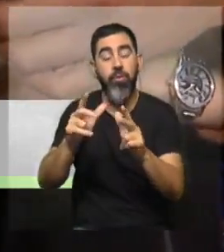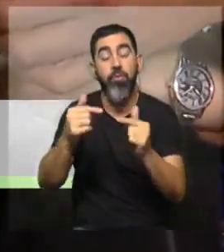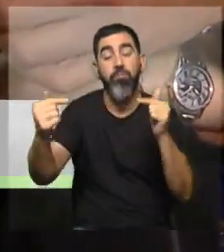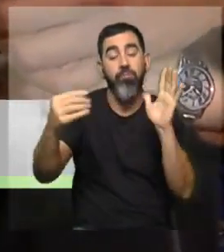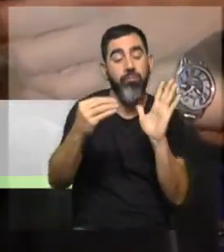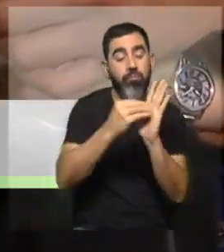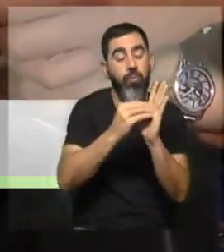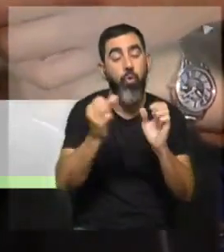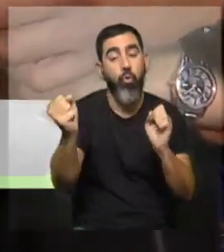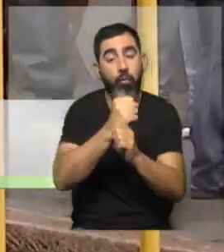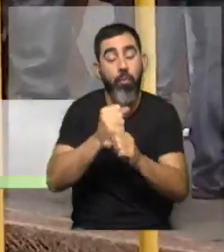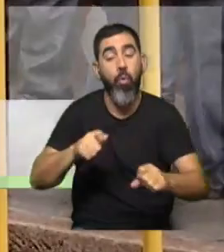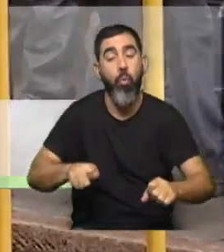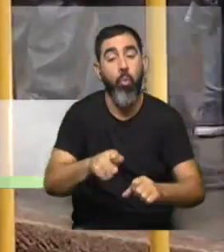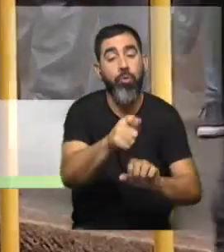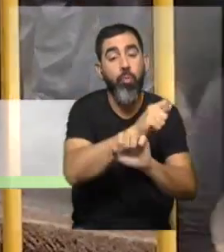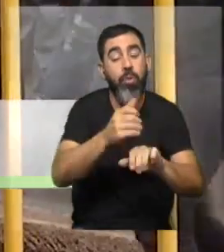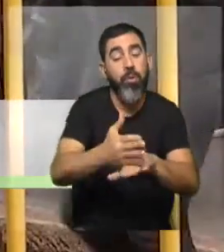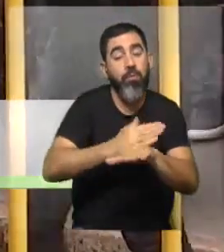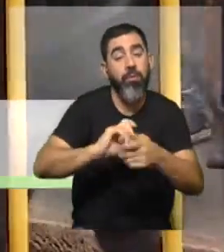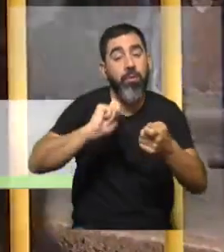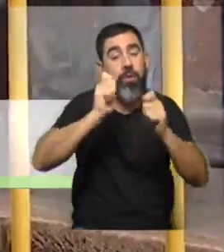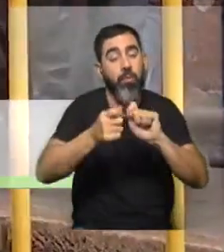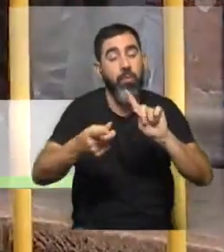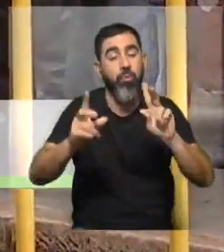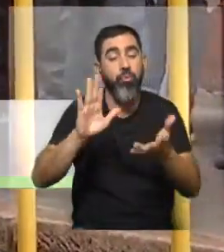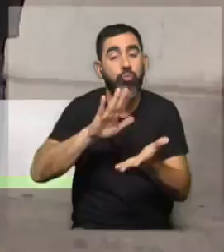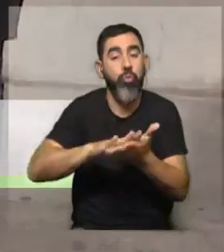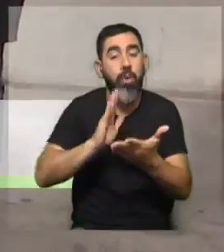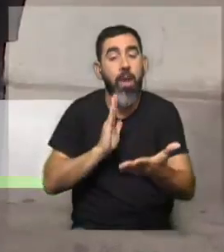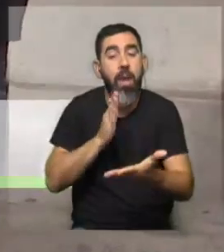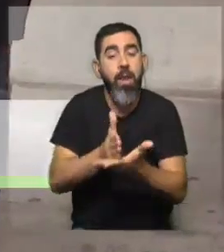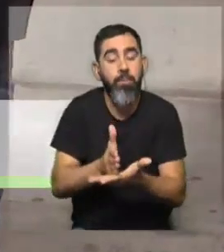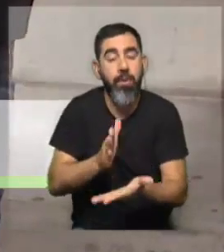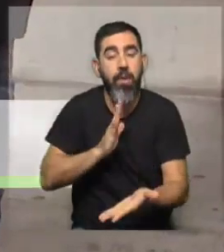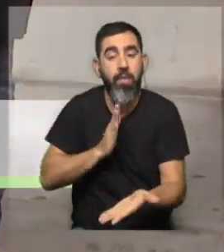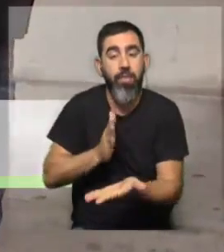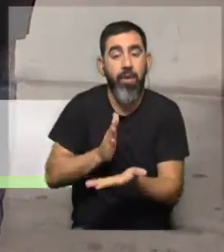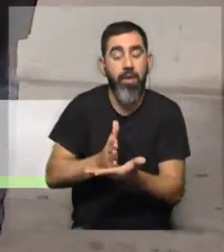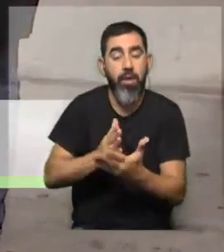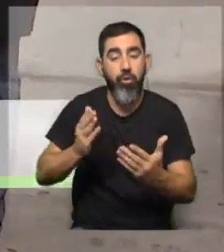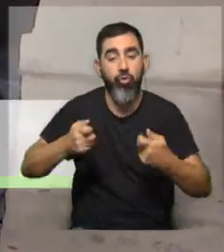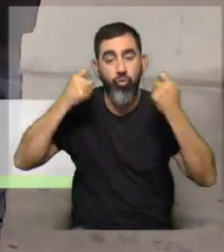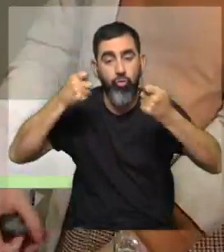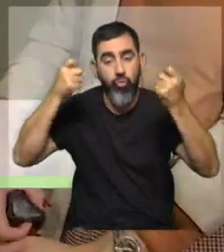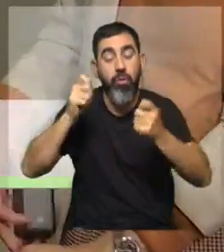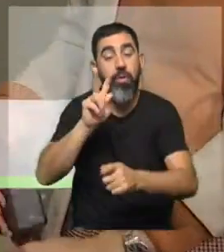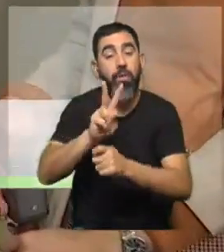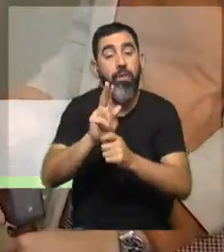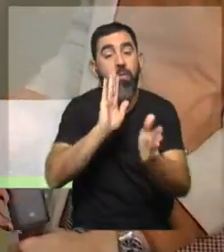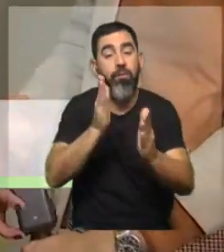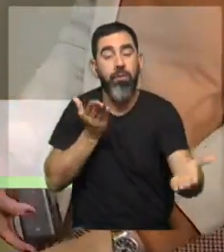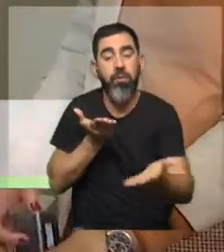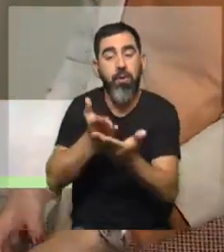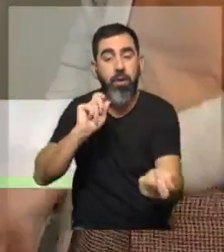está confirmada y que este juicio puede marcar un antes y un después en relación a los límites al derecho de manifestarse la defensa de kramer anunció que